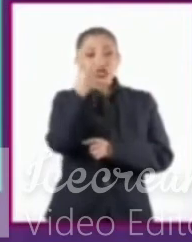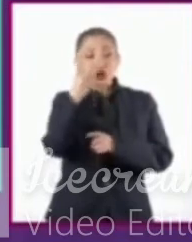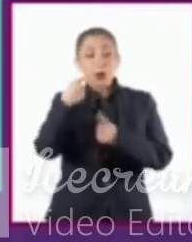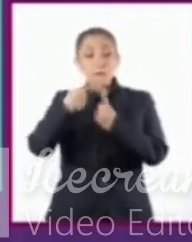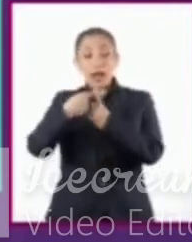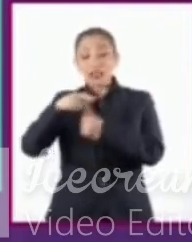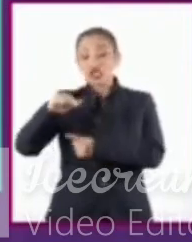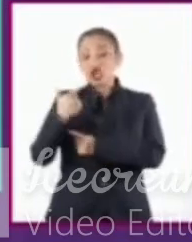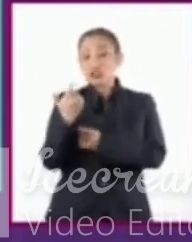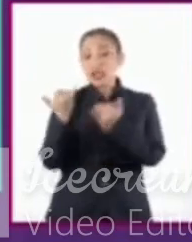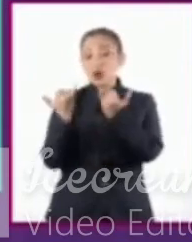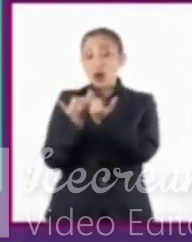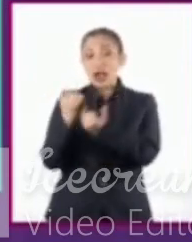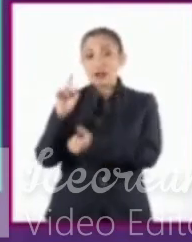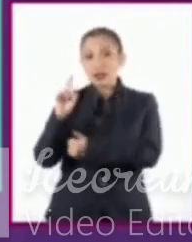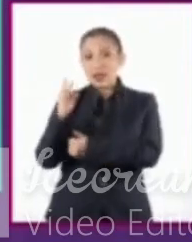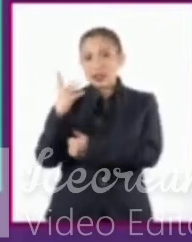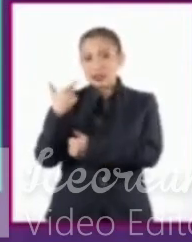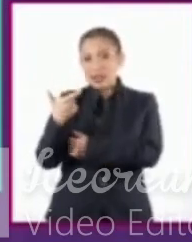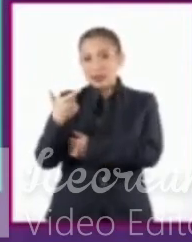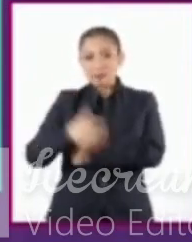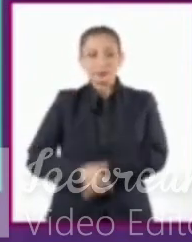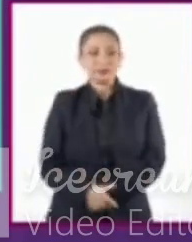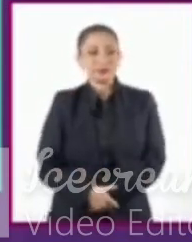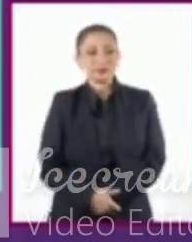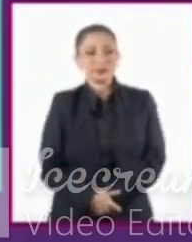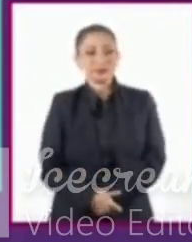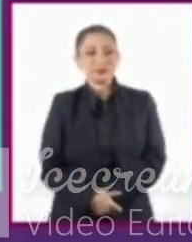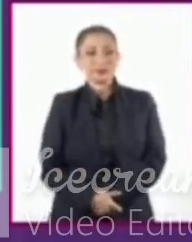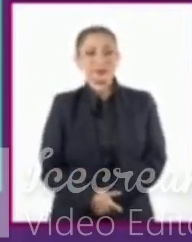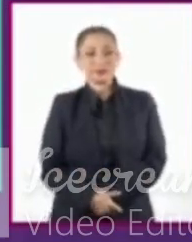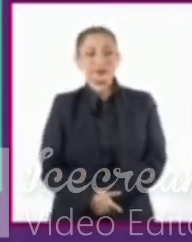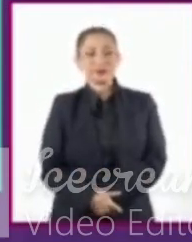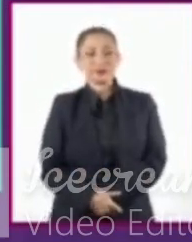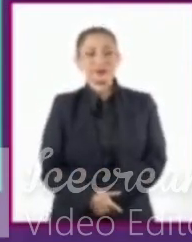12 es igual a 37.